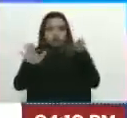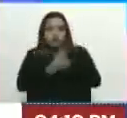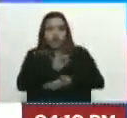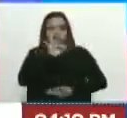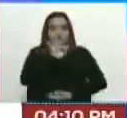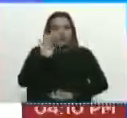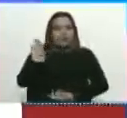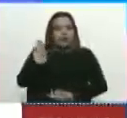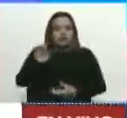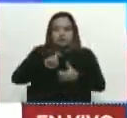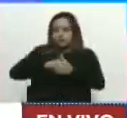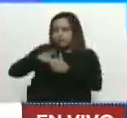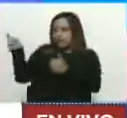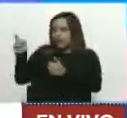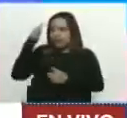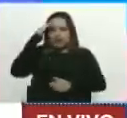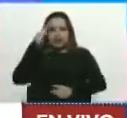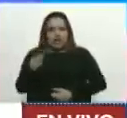dejaron afuera a los